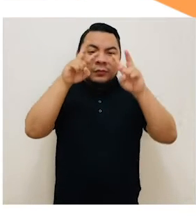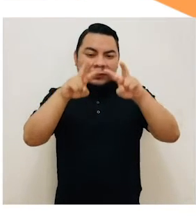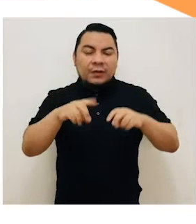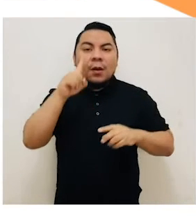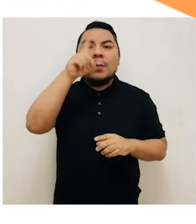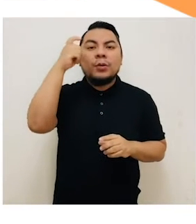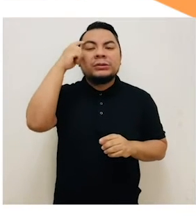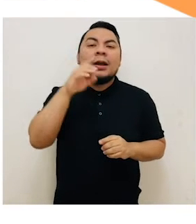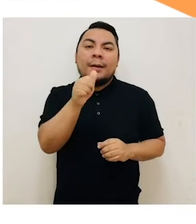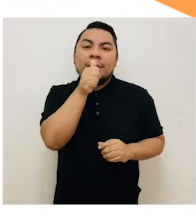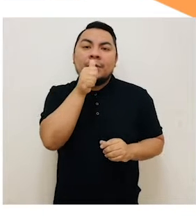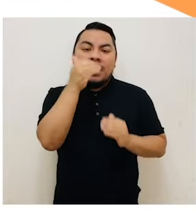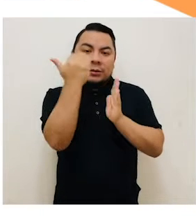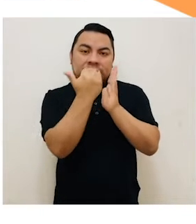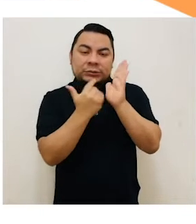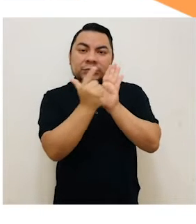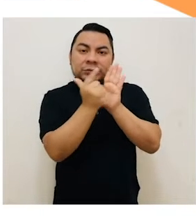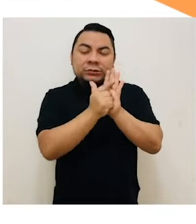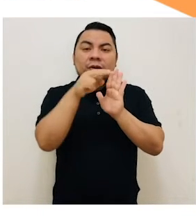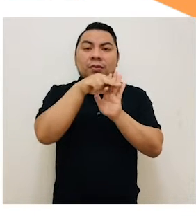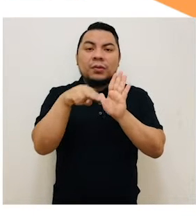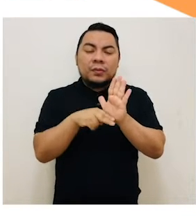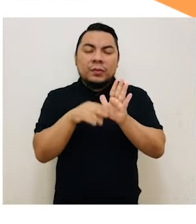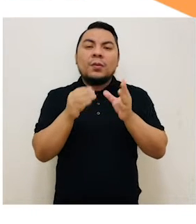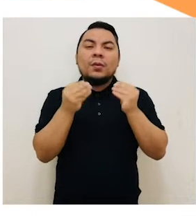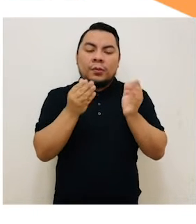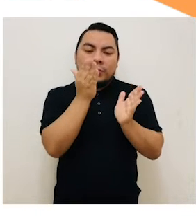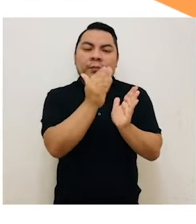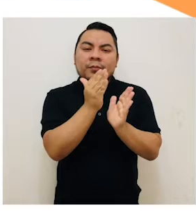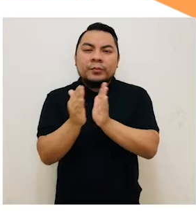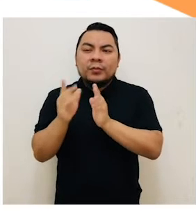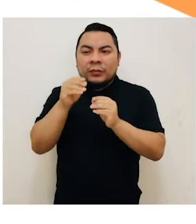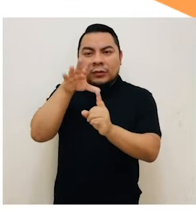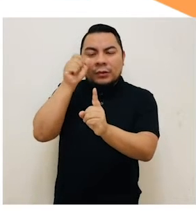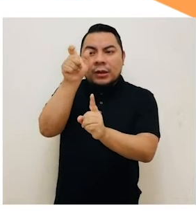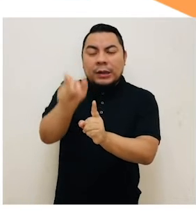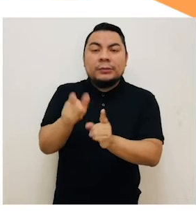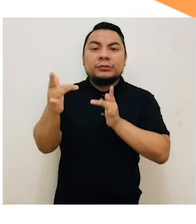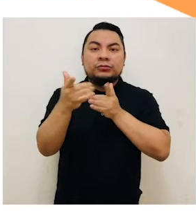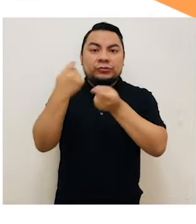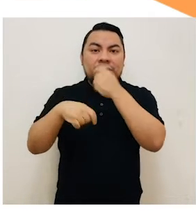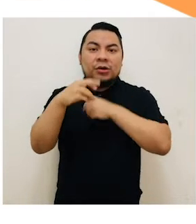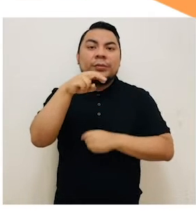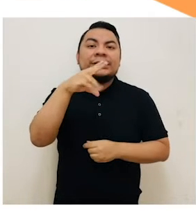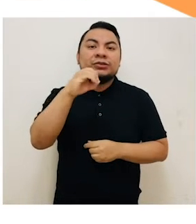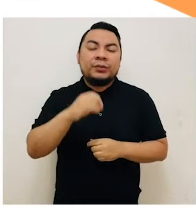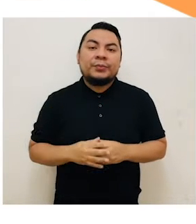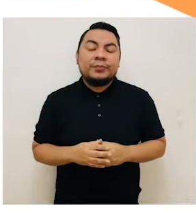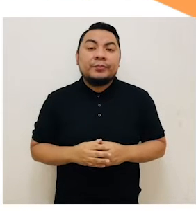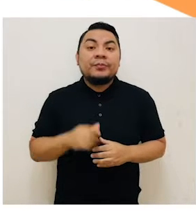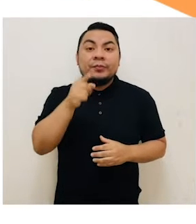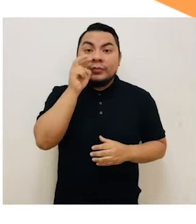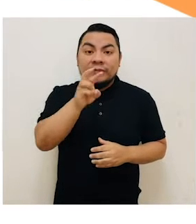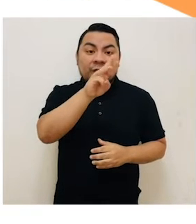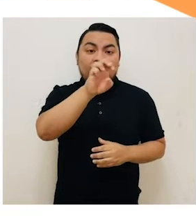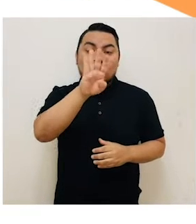Revisa las políticas de privacidad, aviso legal, términos y condiciones que permitan identificar al responsable del comercio.